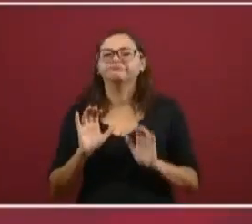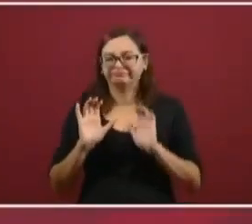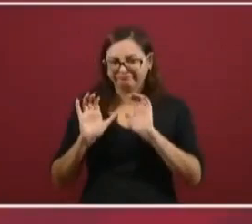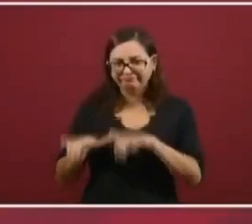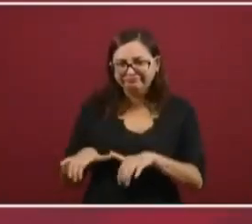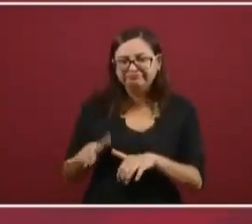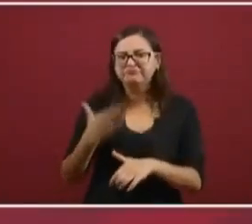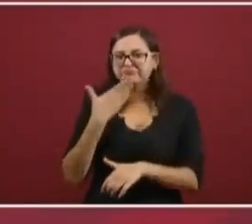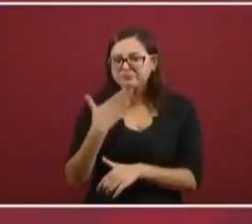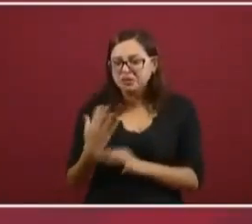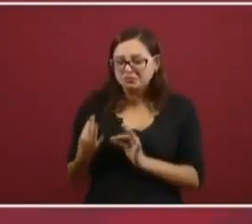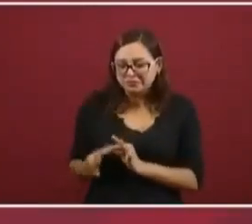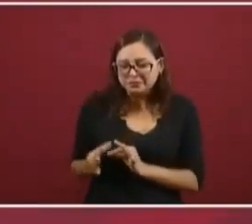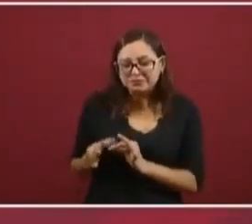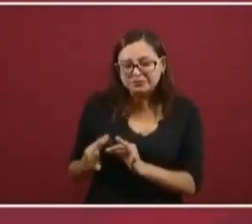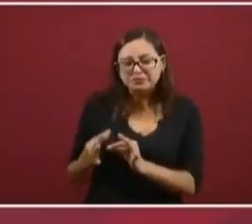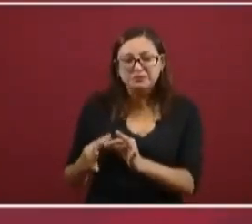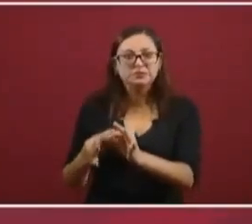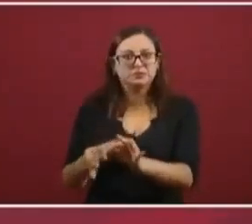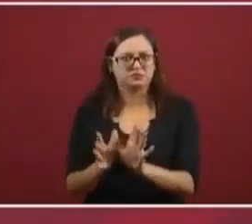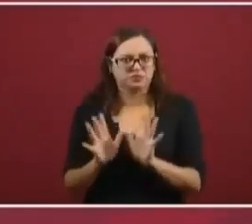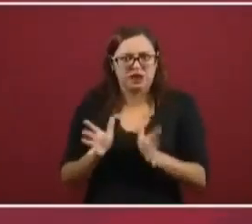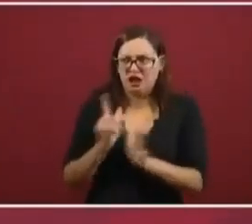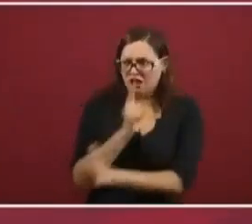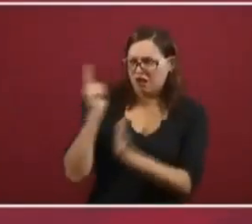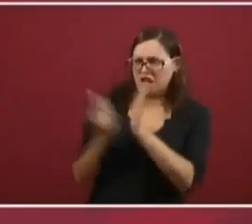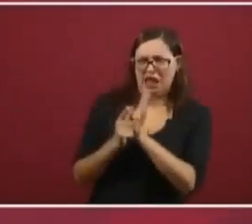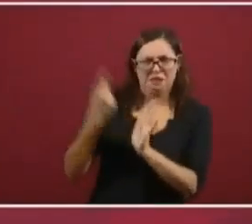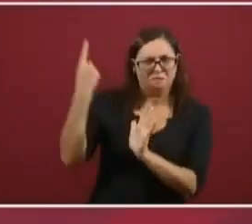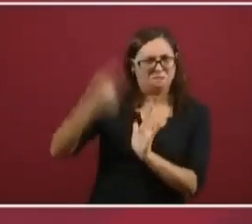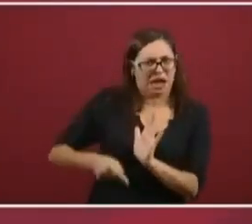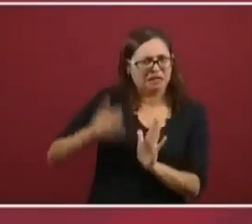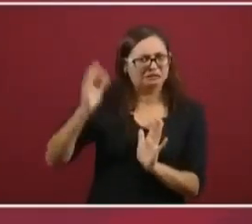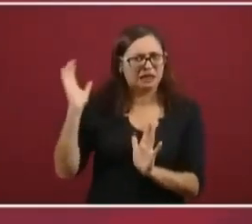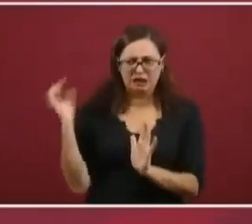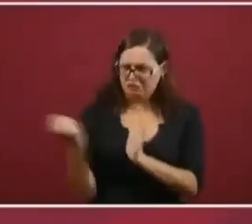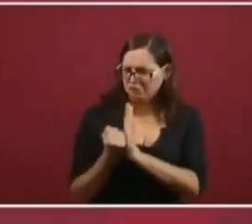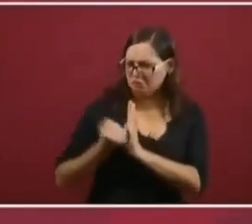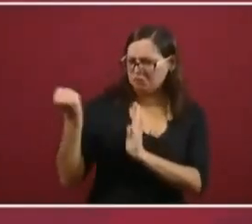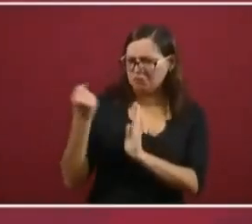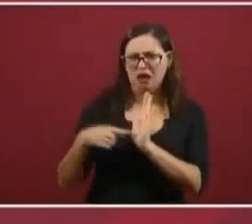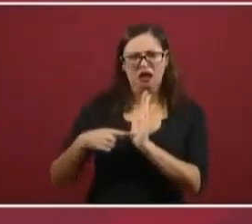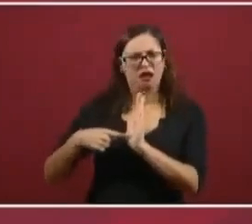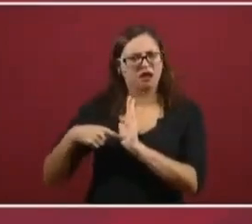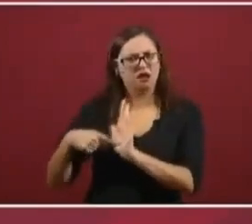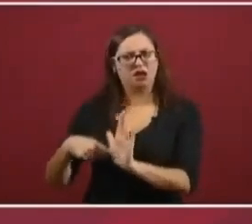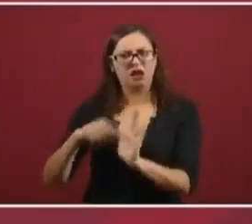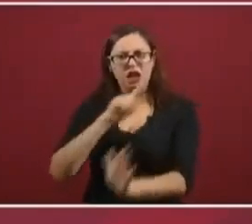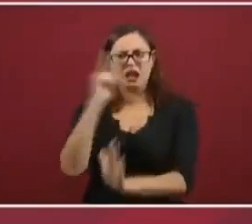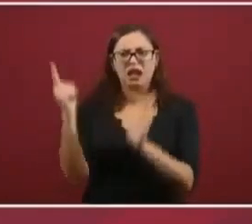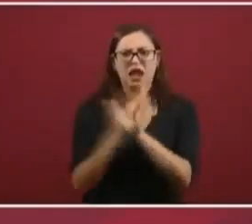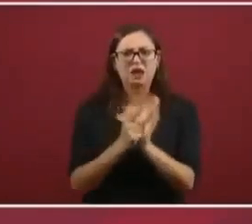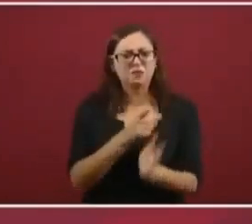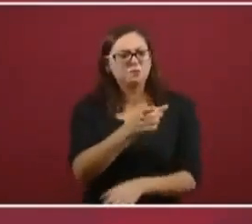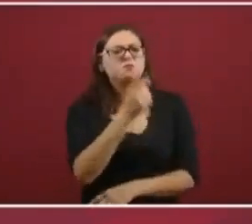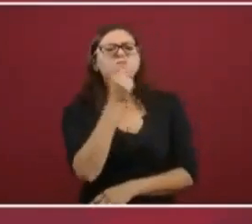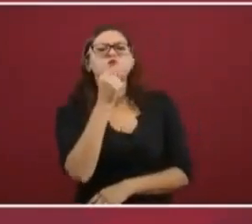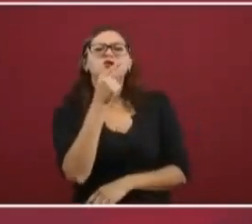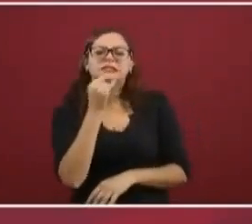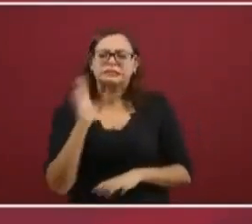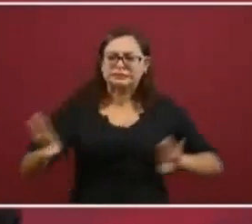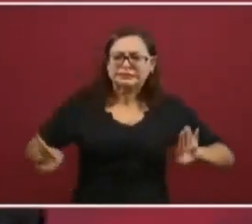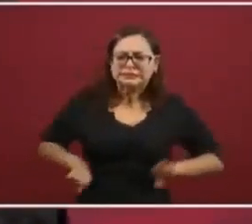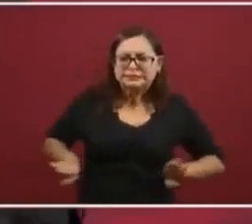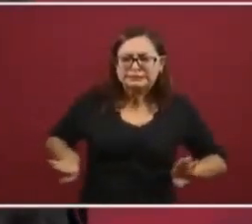legales son leyes aprobadas sobre las características o requisitos que